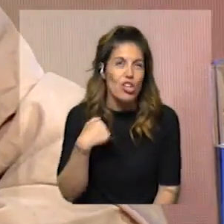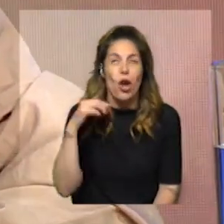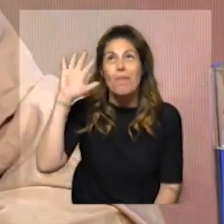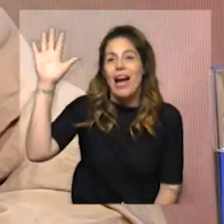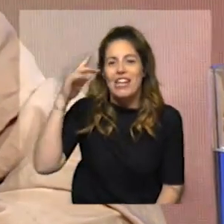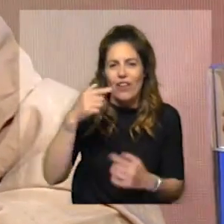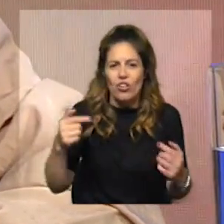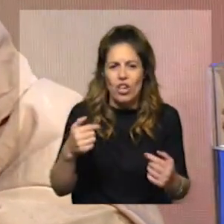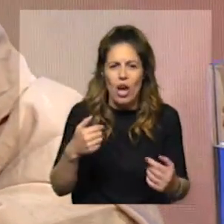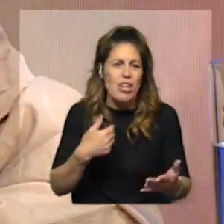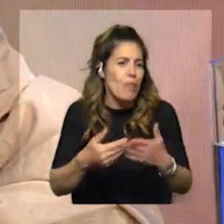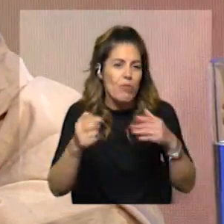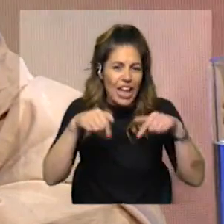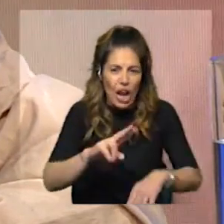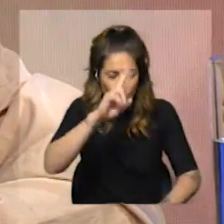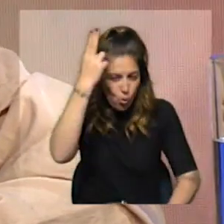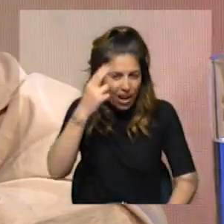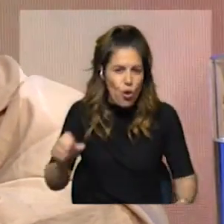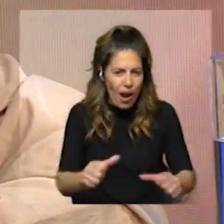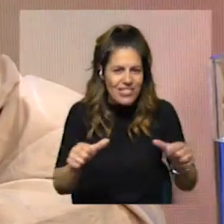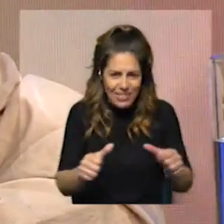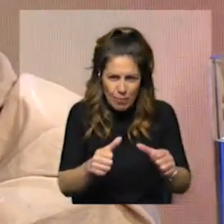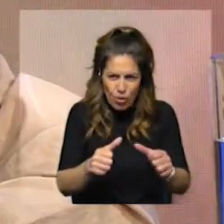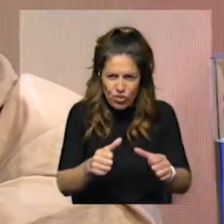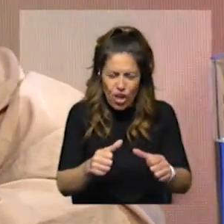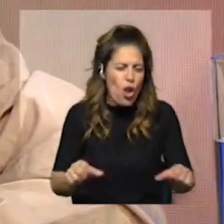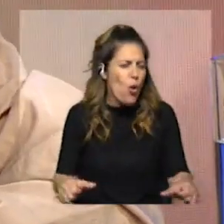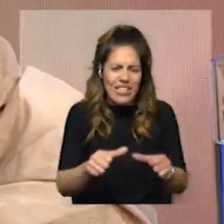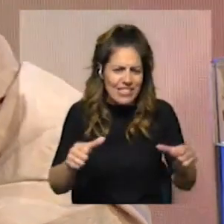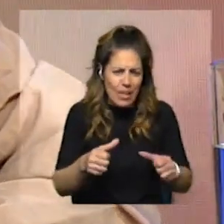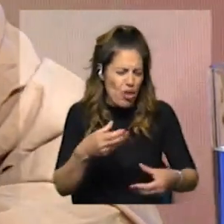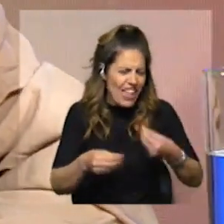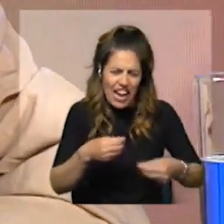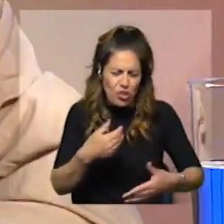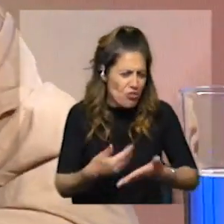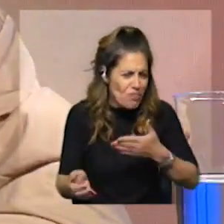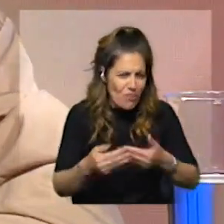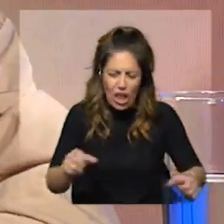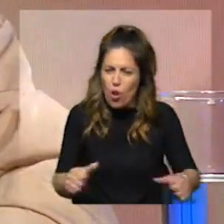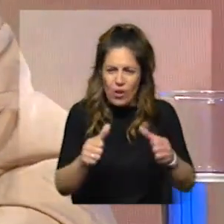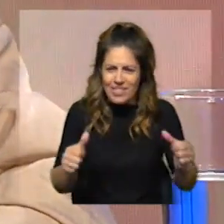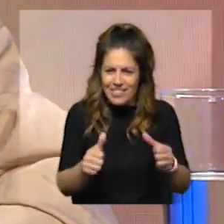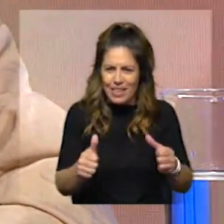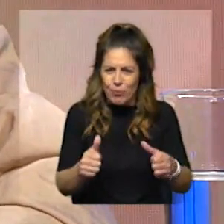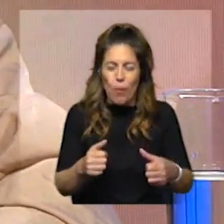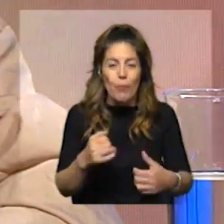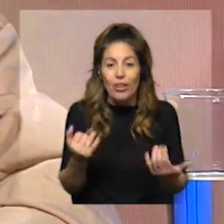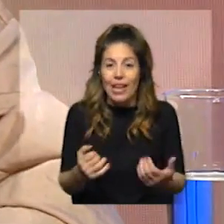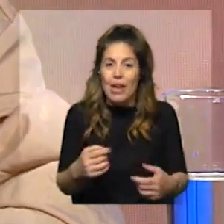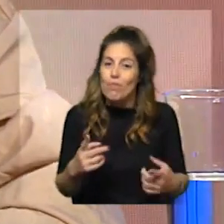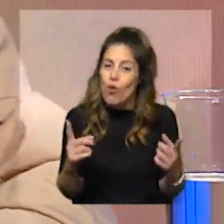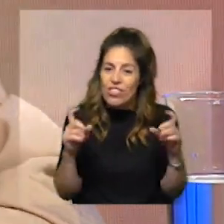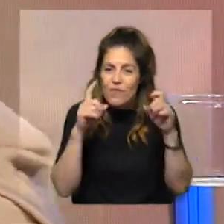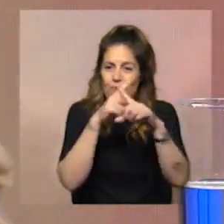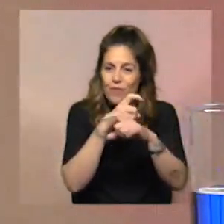A mí no me importa que estemos en Uruguay. Lo vamos a hacer. Lo hacemos de cartón igual, pero lo hacemos. ¿Entendés? Porque está, es lo que tiene. Cuesta mucho